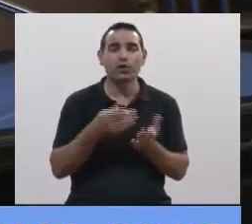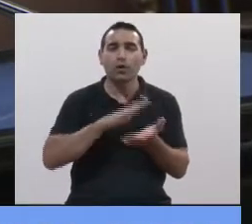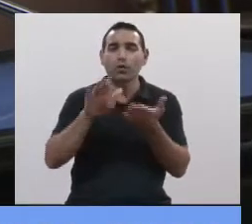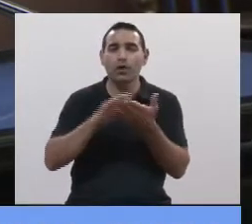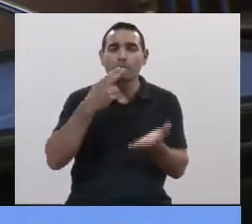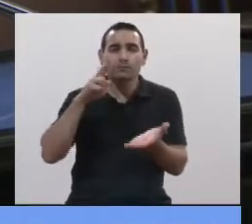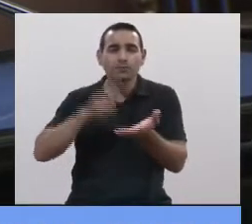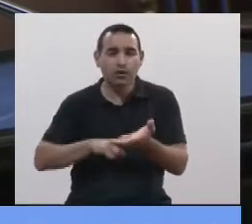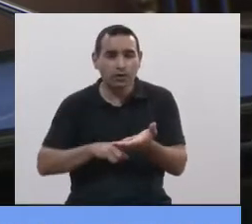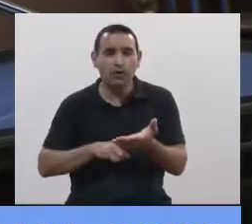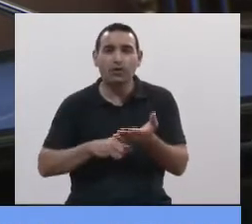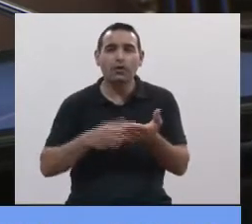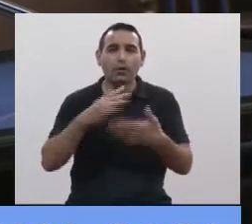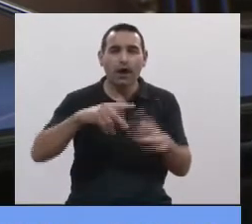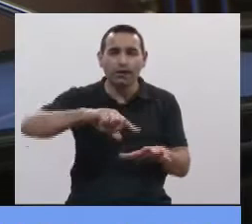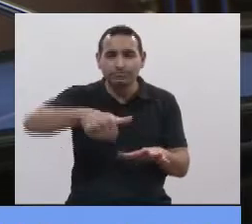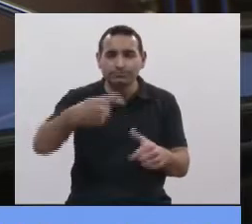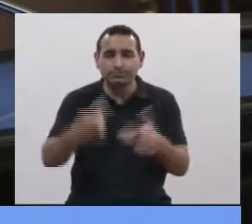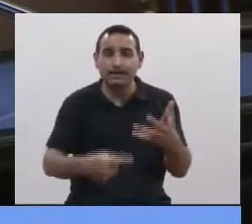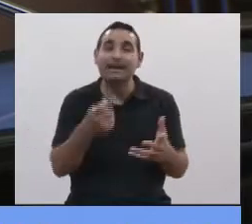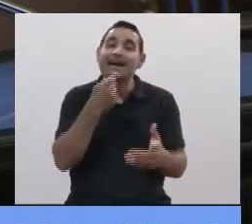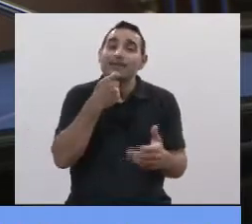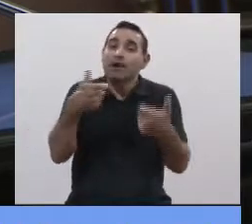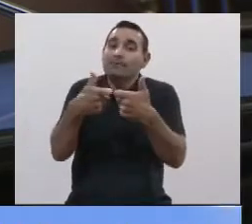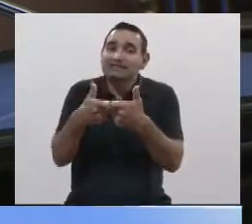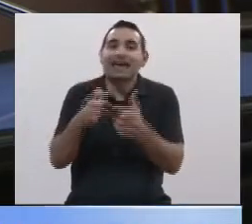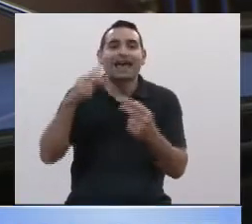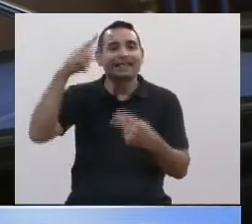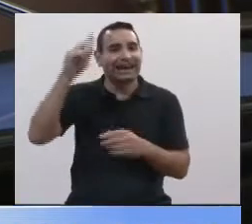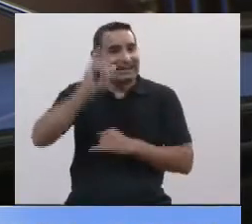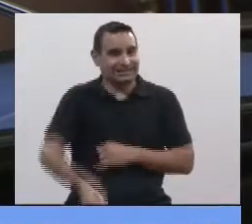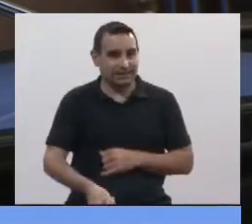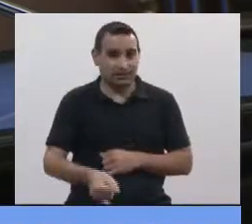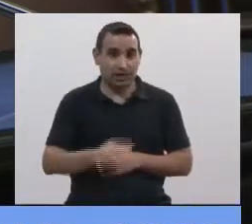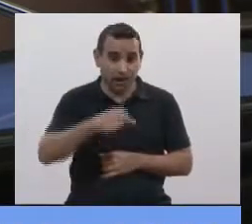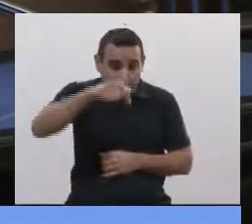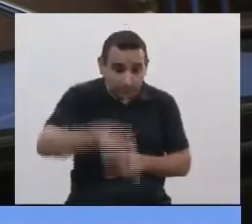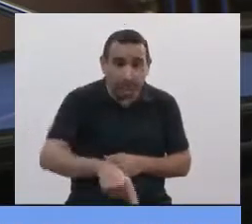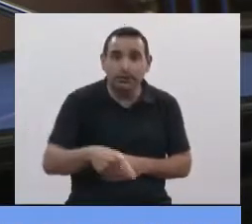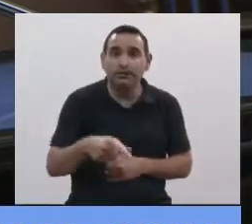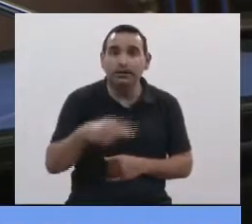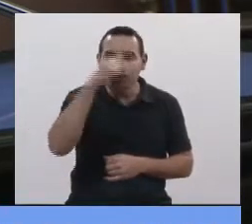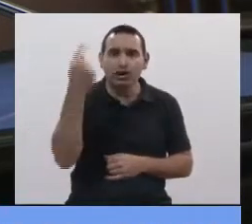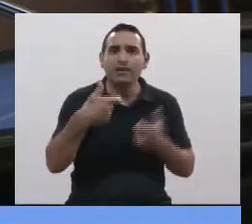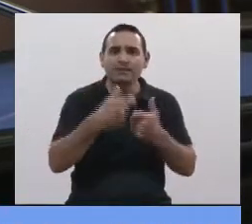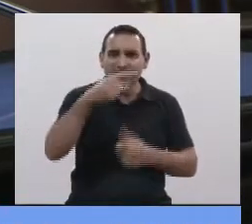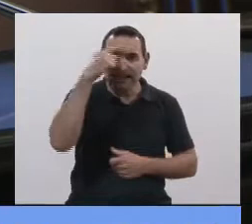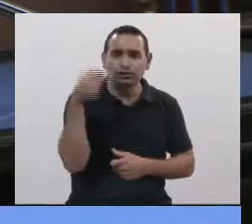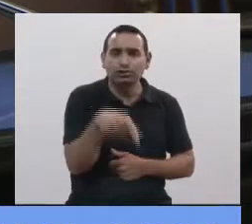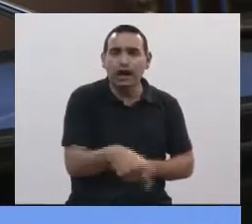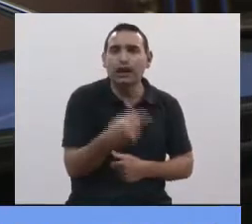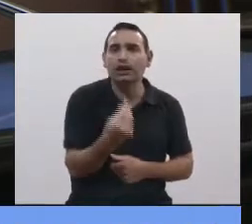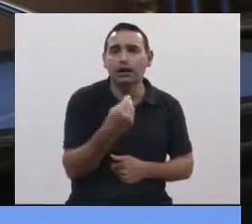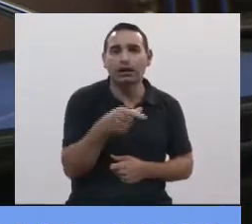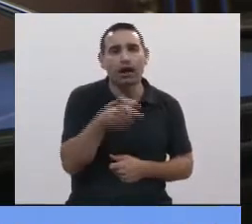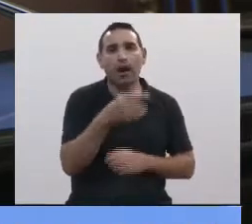los juegos de azar si las empresas son extranjeras. Eso sí, para los locales, donde el más emblemático, Cristóbal López,